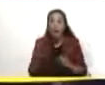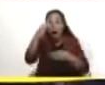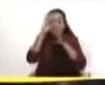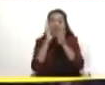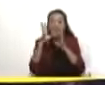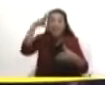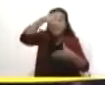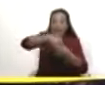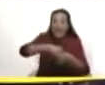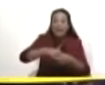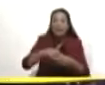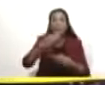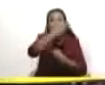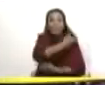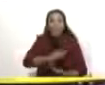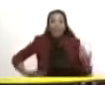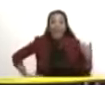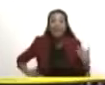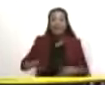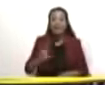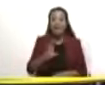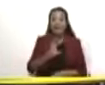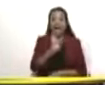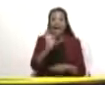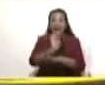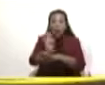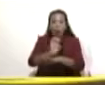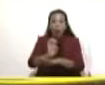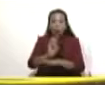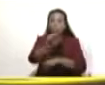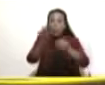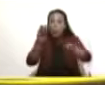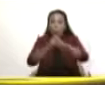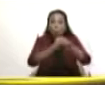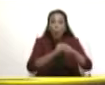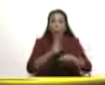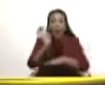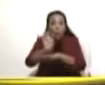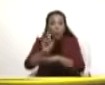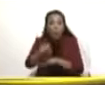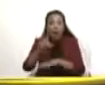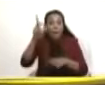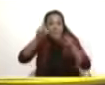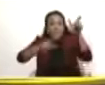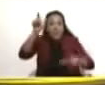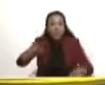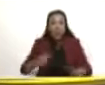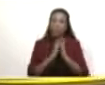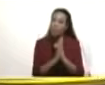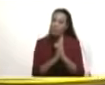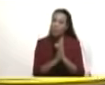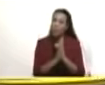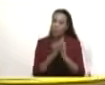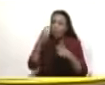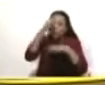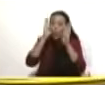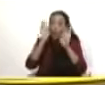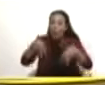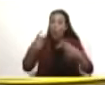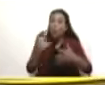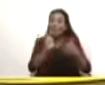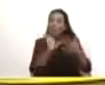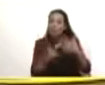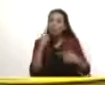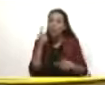Atención, presidente de Ecuador, atención, ecuatoriano, hoy por hoy, la nueva